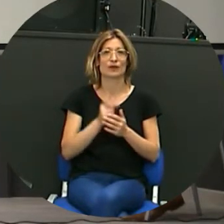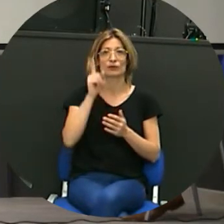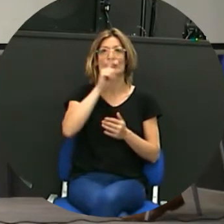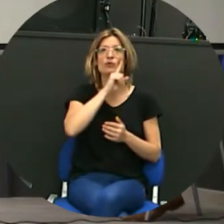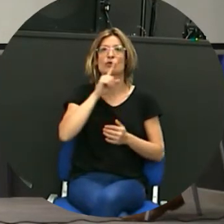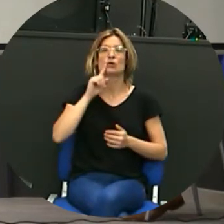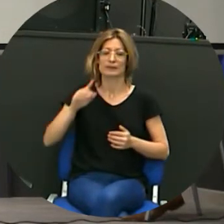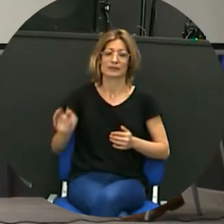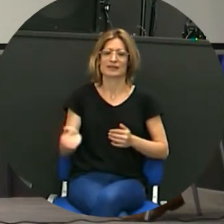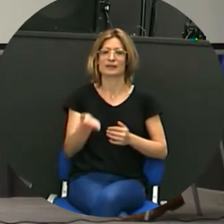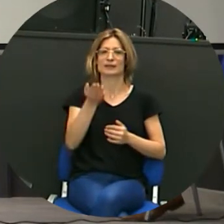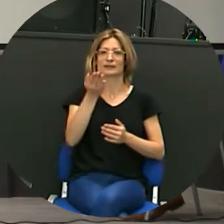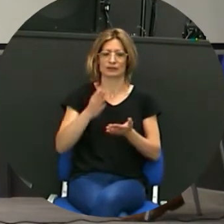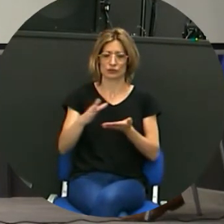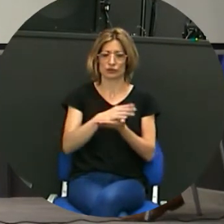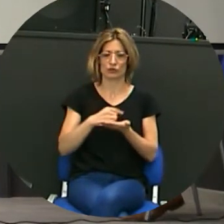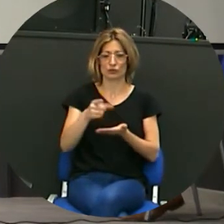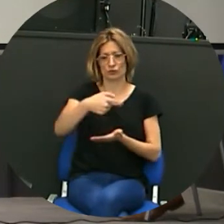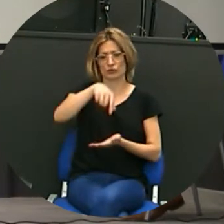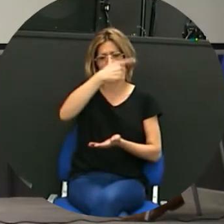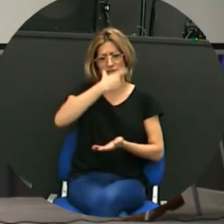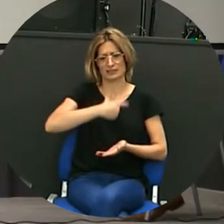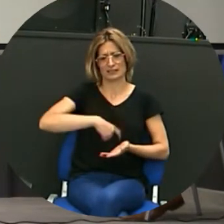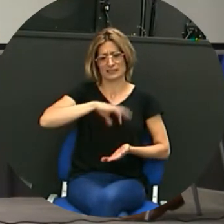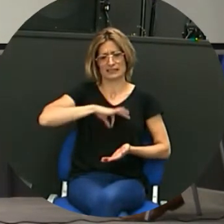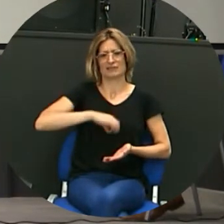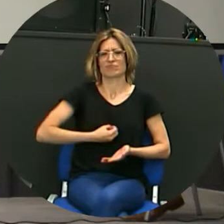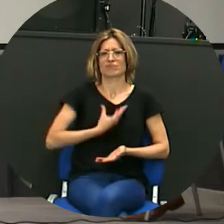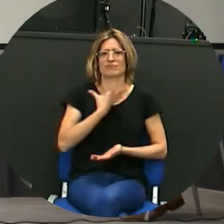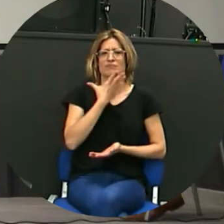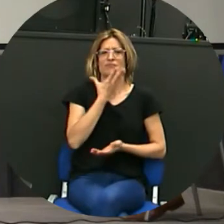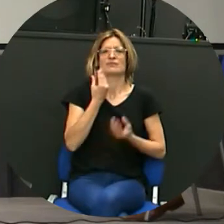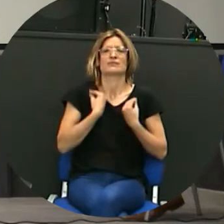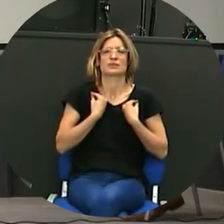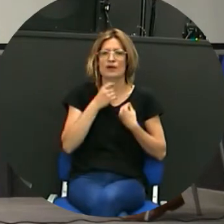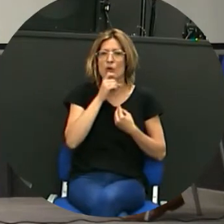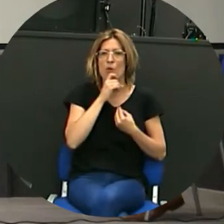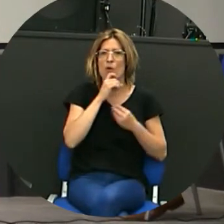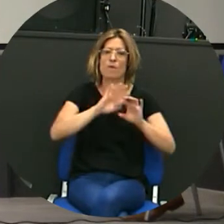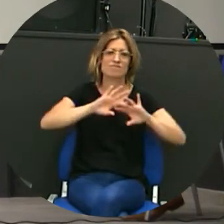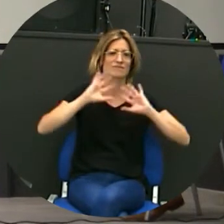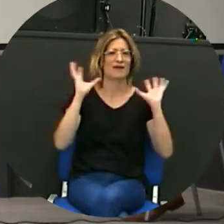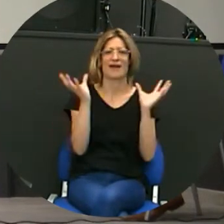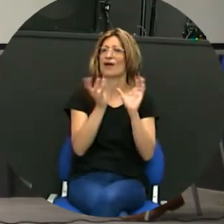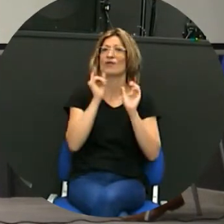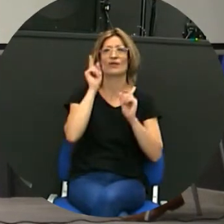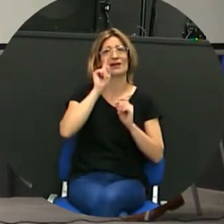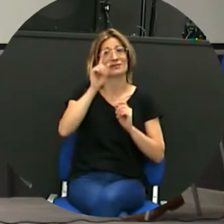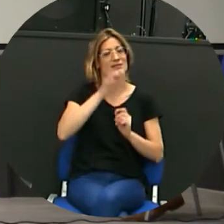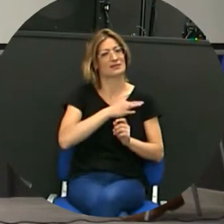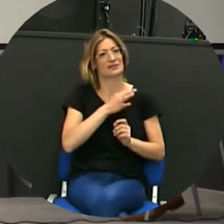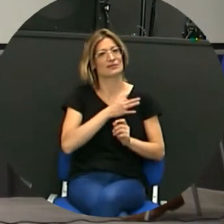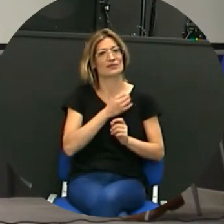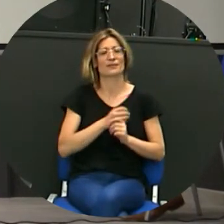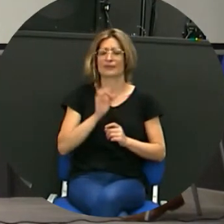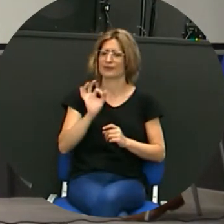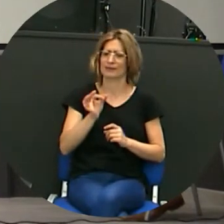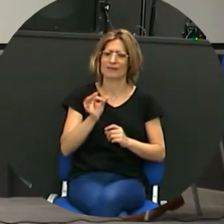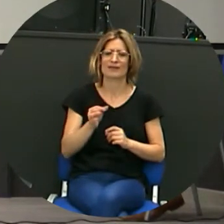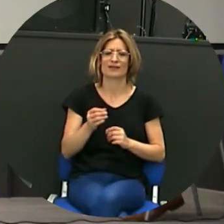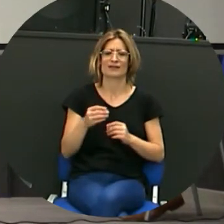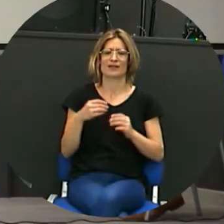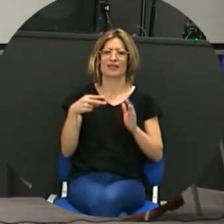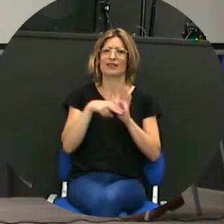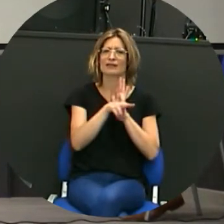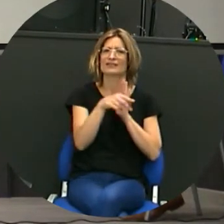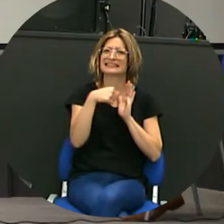todo nuestro ser, espíritu, alma y cuerpo puedan vivir cada día para darte la gloria, Señor. Verdaderamente, a través de este culto,